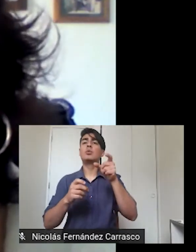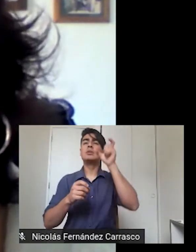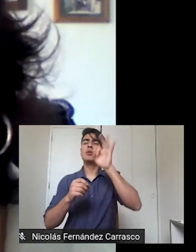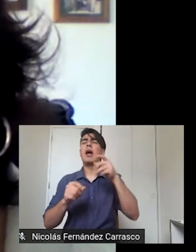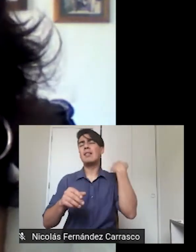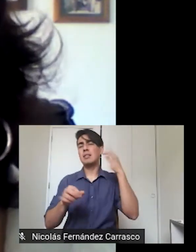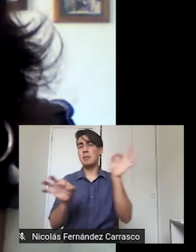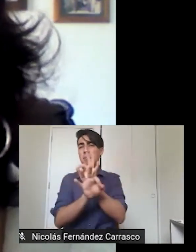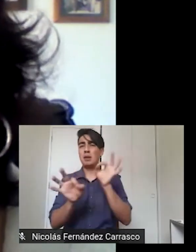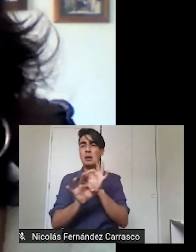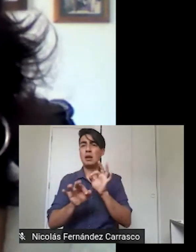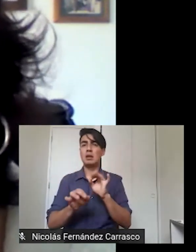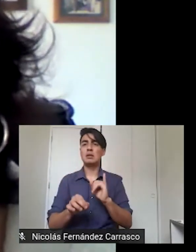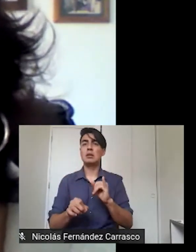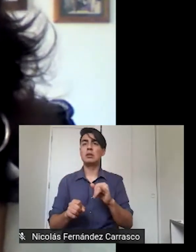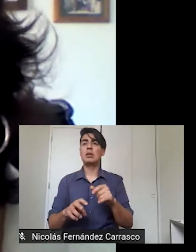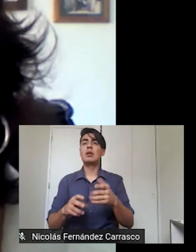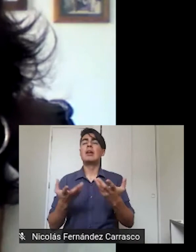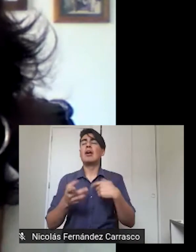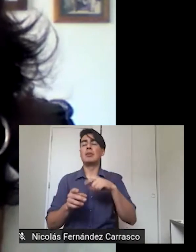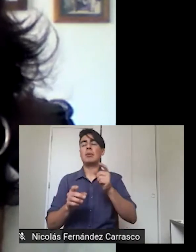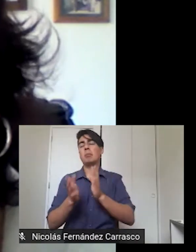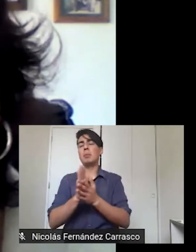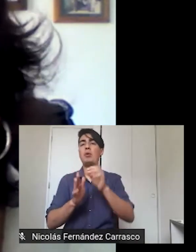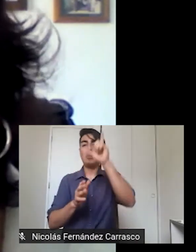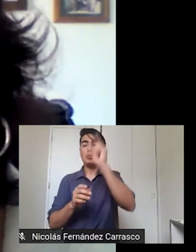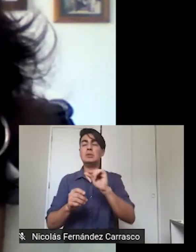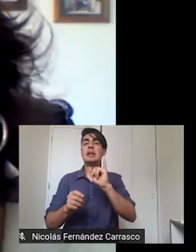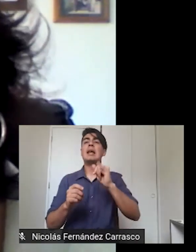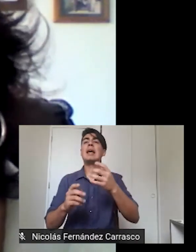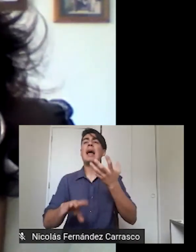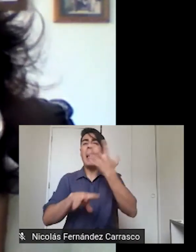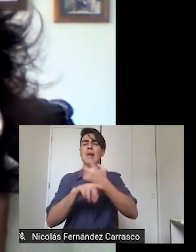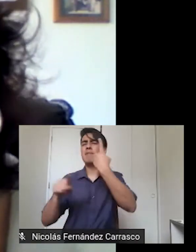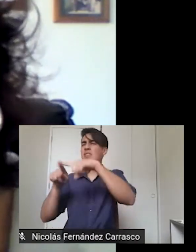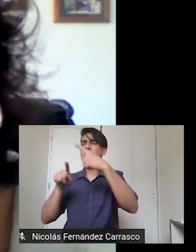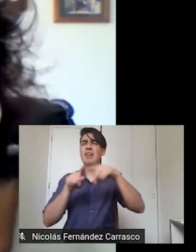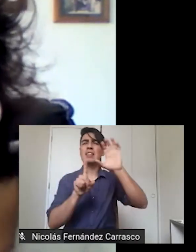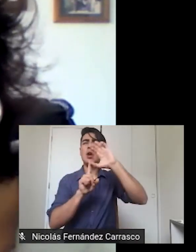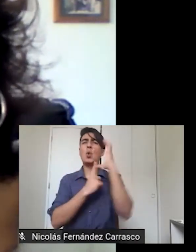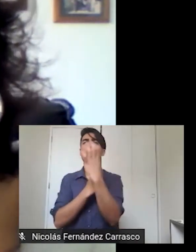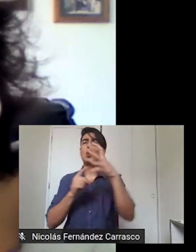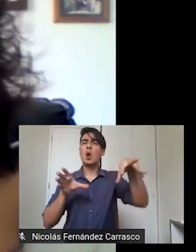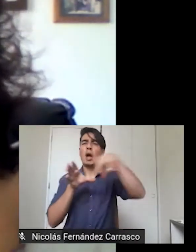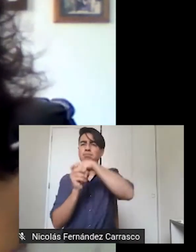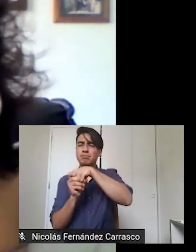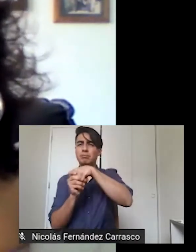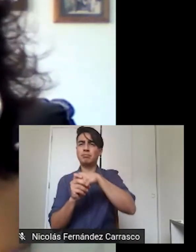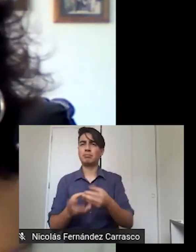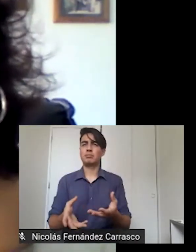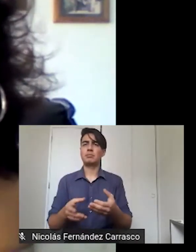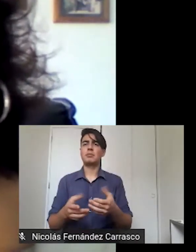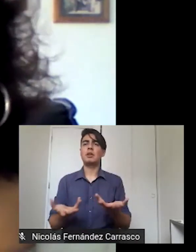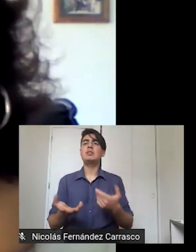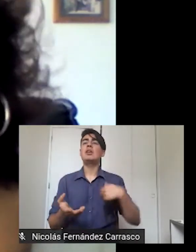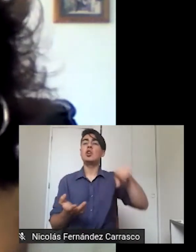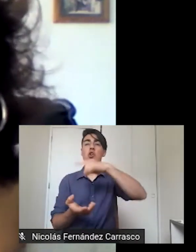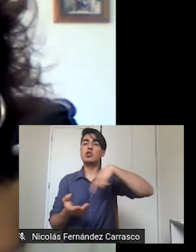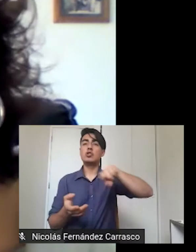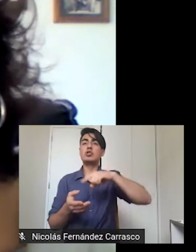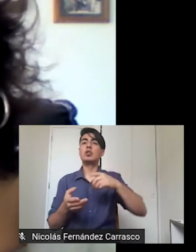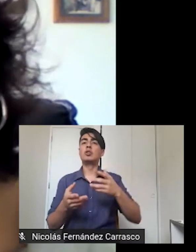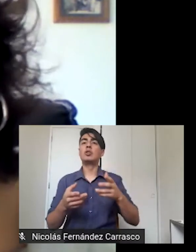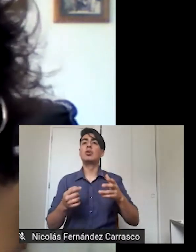tal vez desde la perspectiva nuestra, nosotros estamos abordando el concepto de identidad cultural. Yo creo que ahí hay dificultades, ¿no es